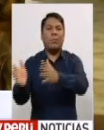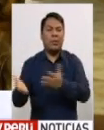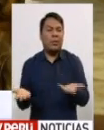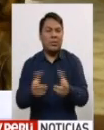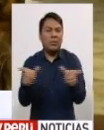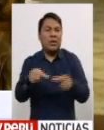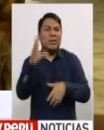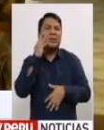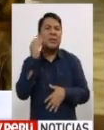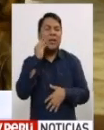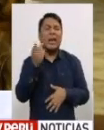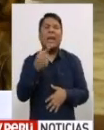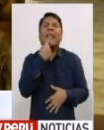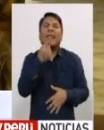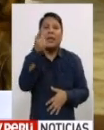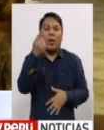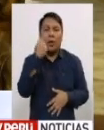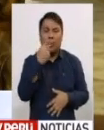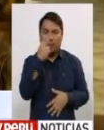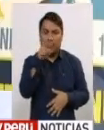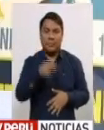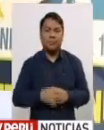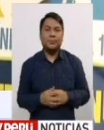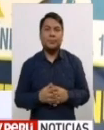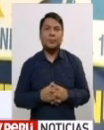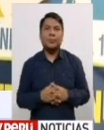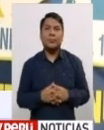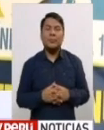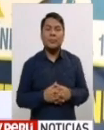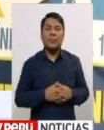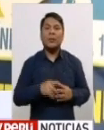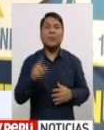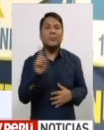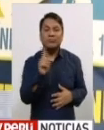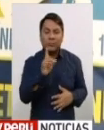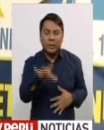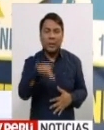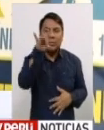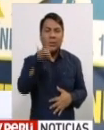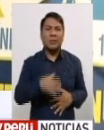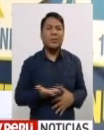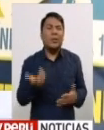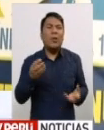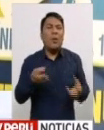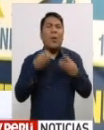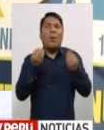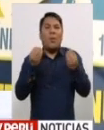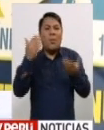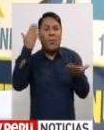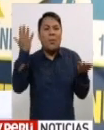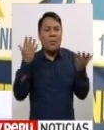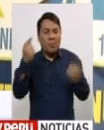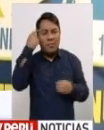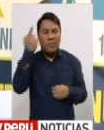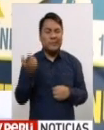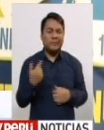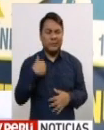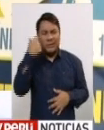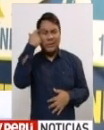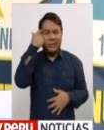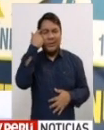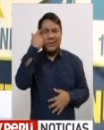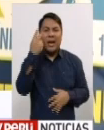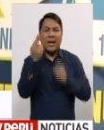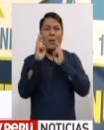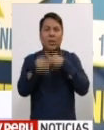sector, el titular del sector? Escuchamos. No encontramos explicación lógica alguna